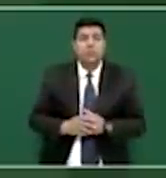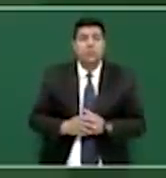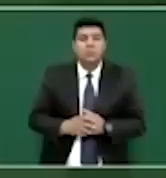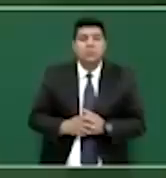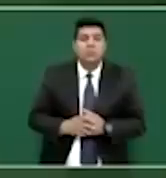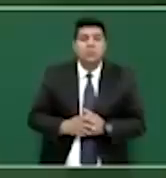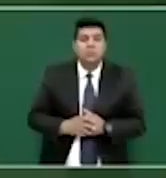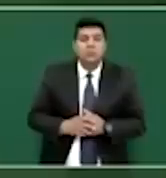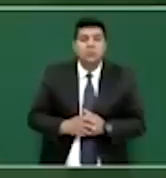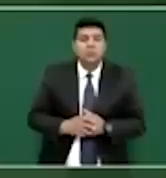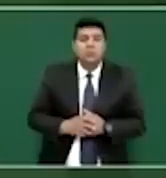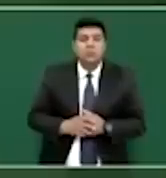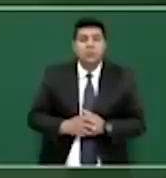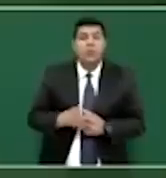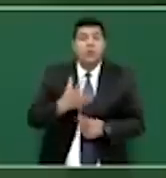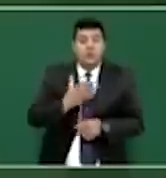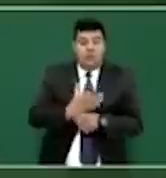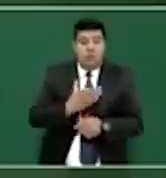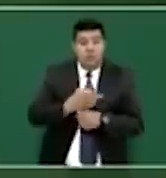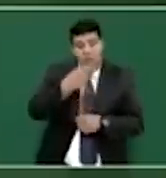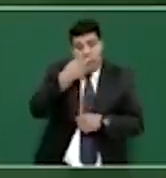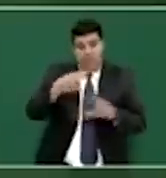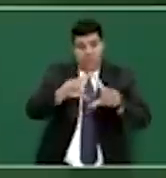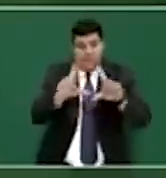dispone de 10,000 efectivos,